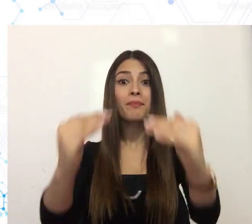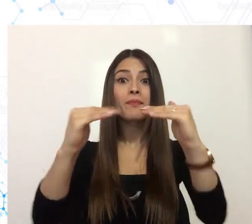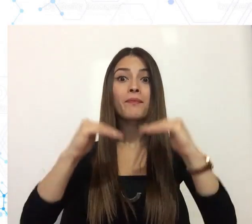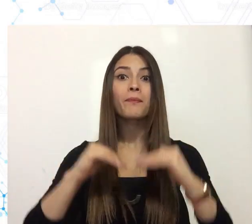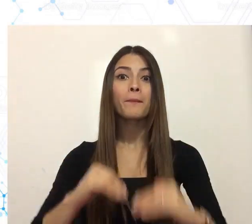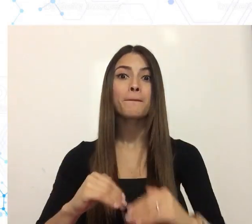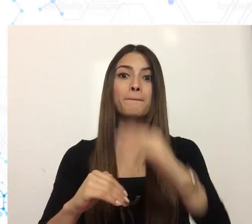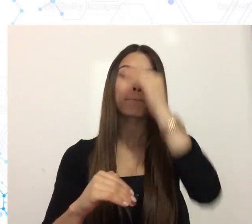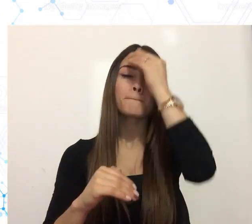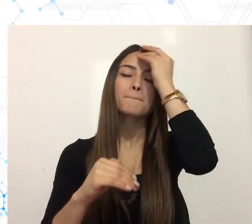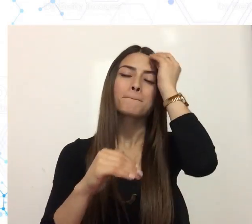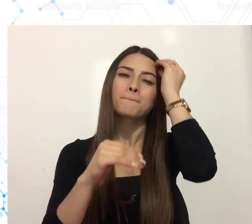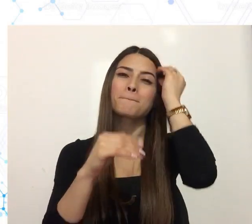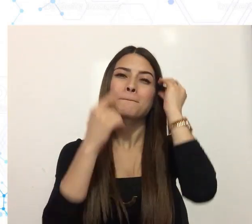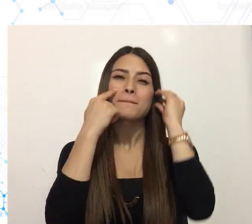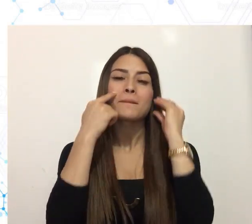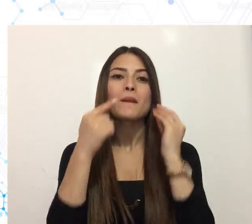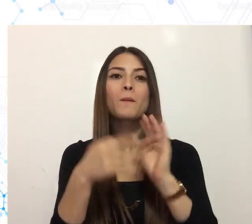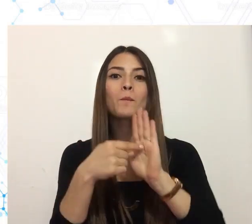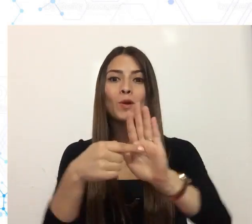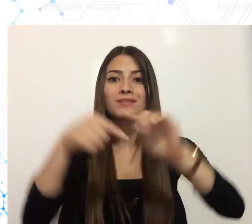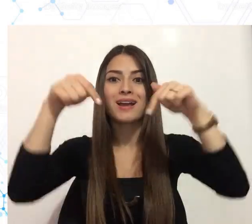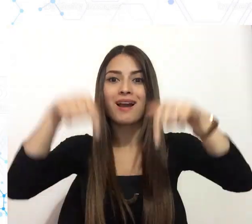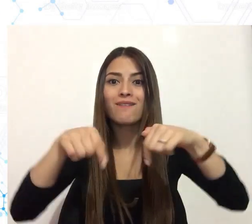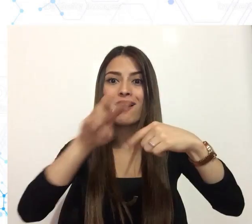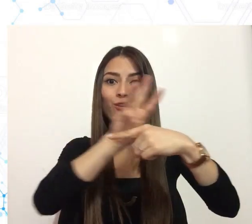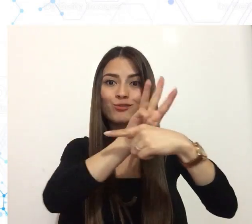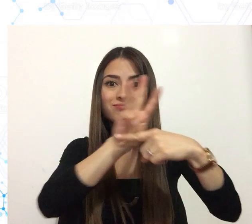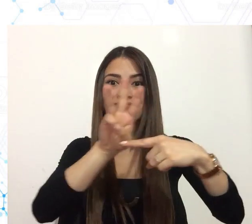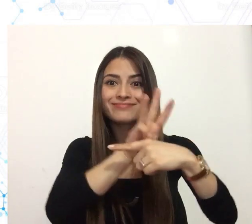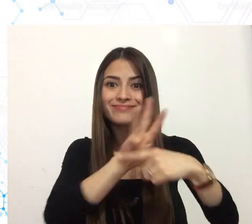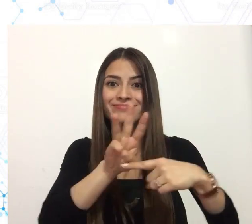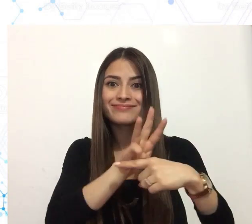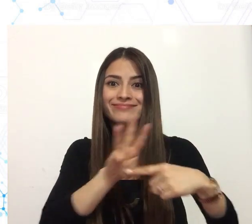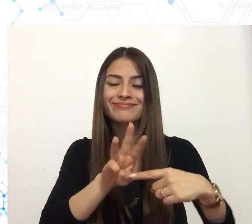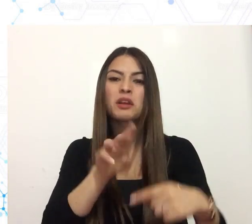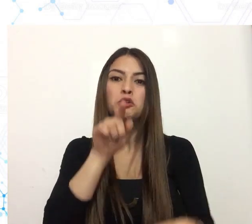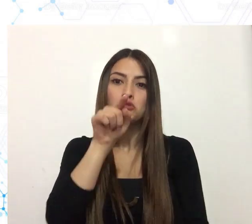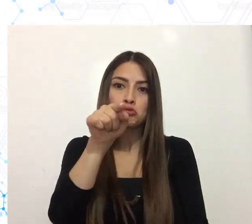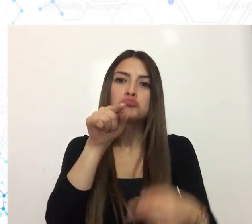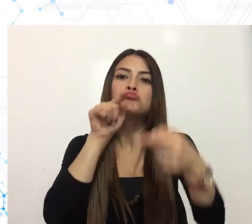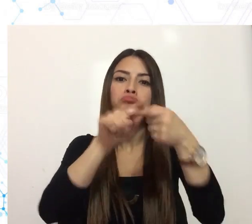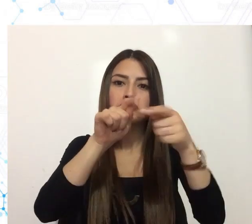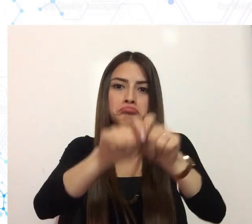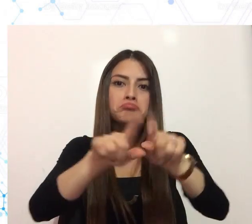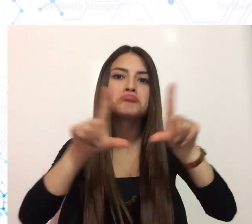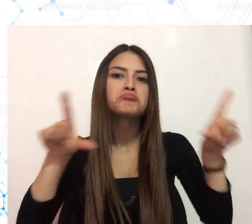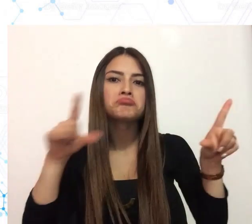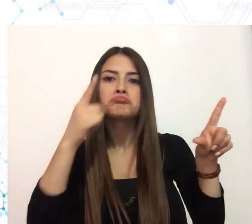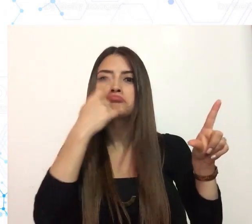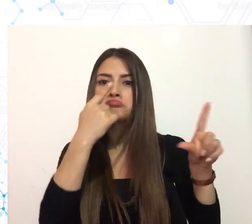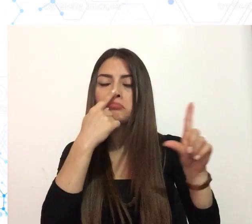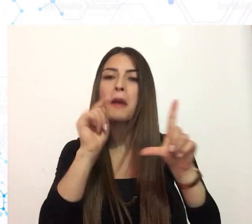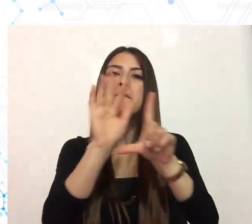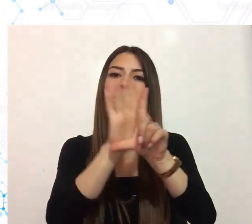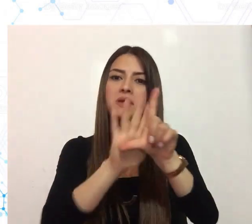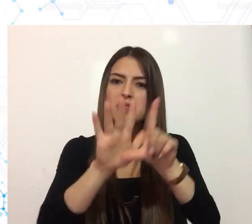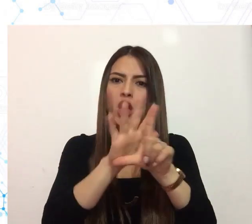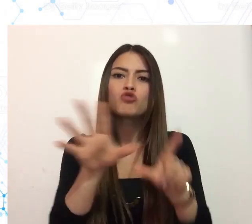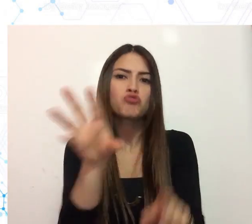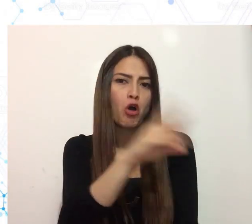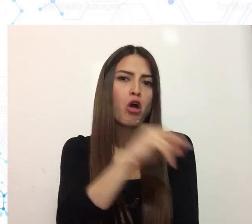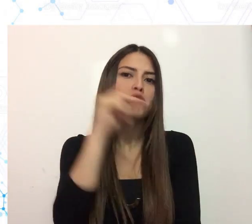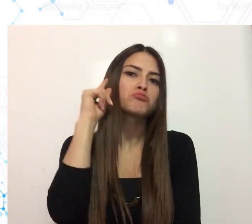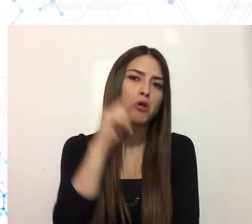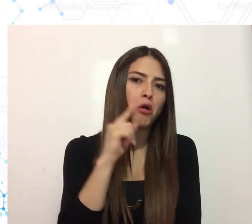que tenemos aquí un video de trabajo para estudiantes sordos y oyentes, que es el video que les estoy comentando